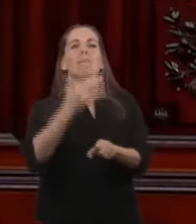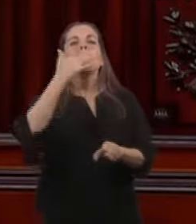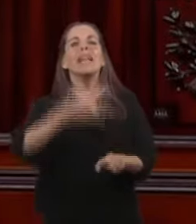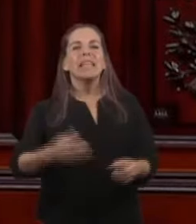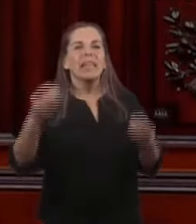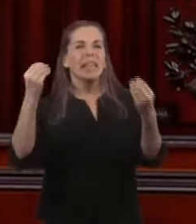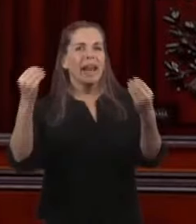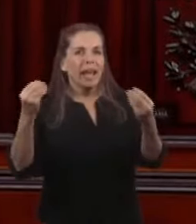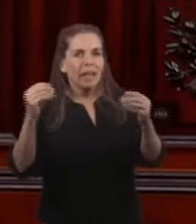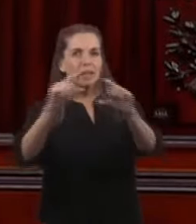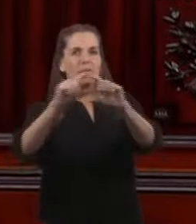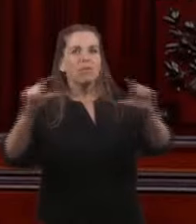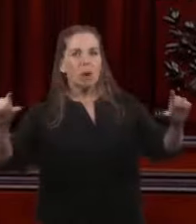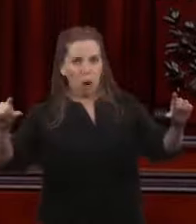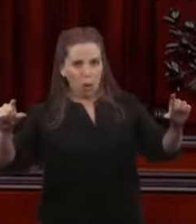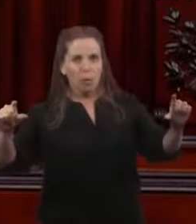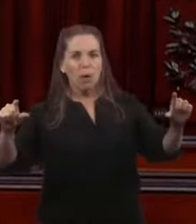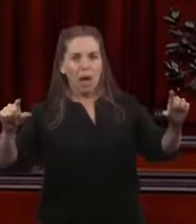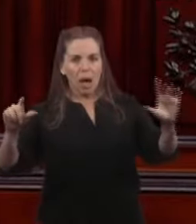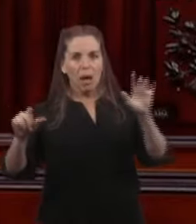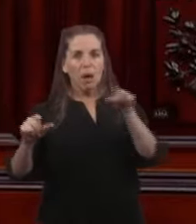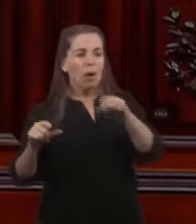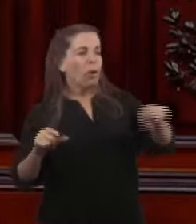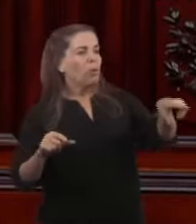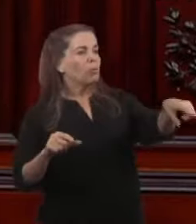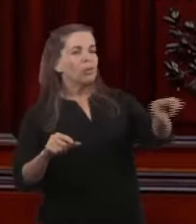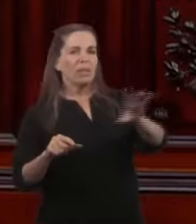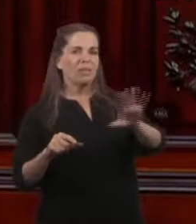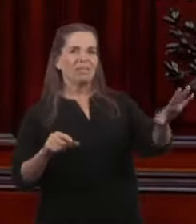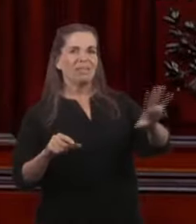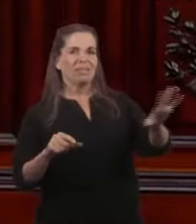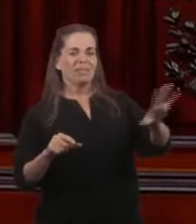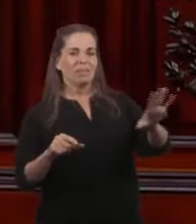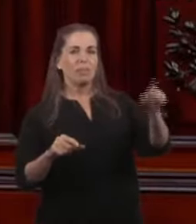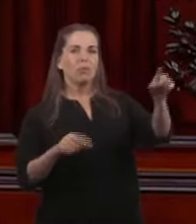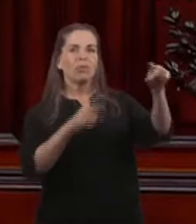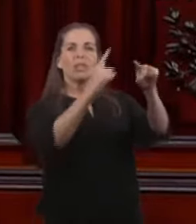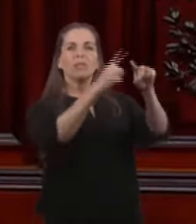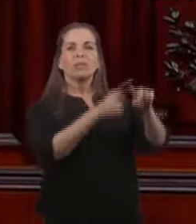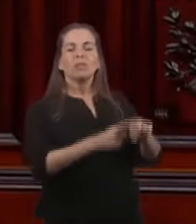qué se trata ustedes pueden abstenerse porque suman con